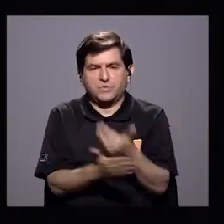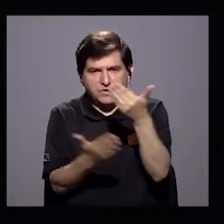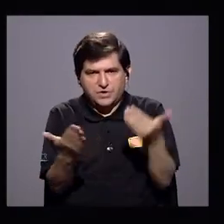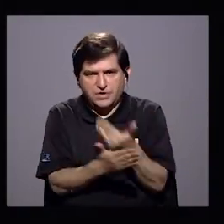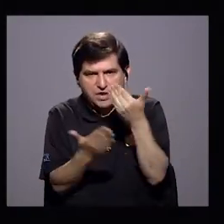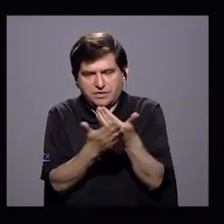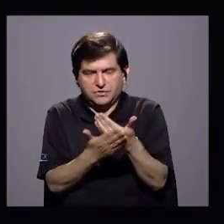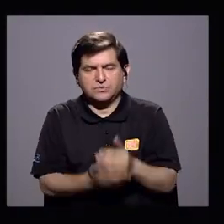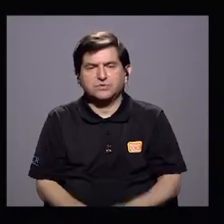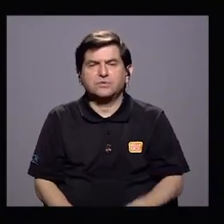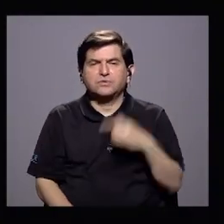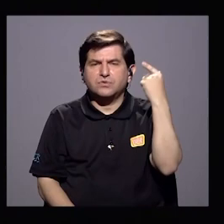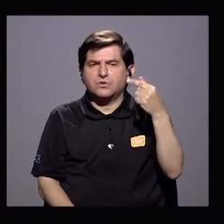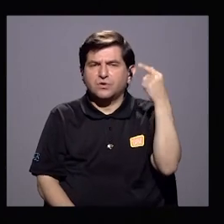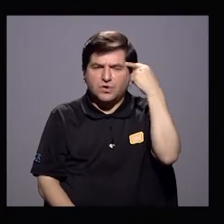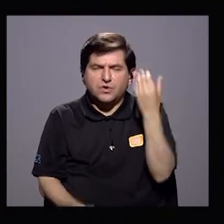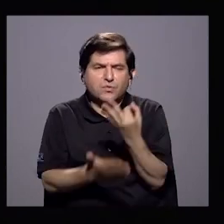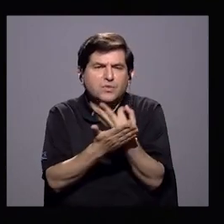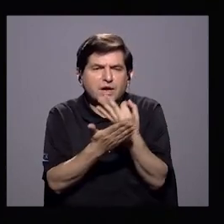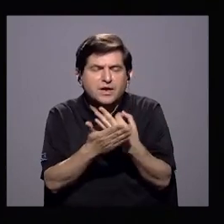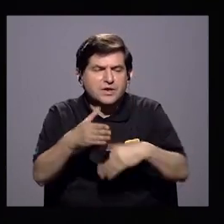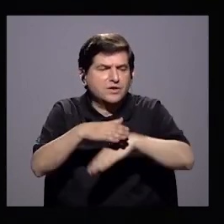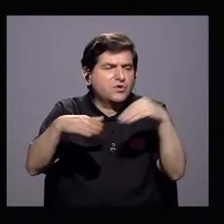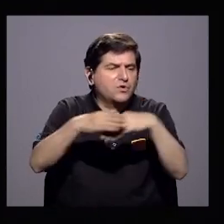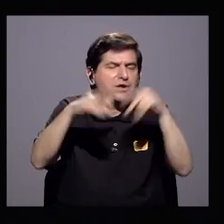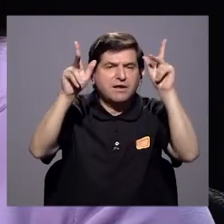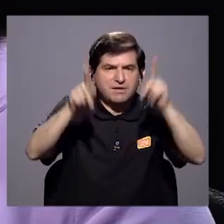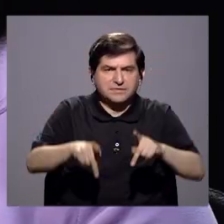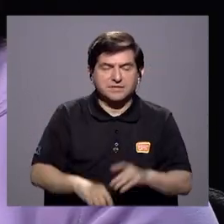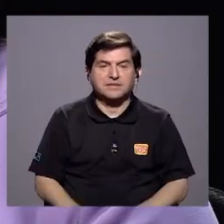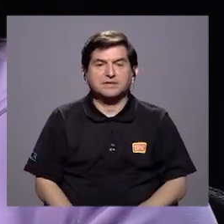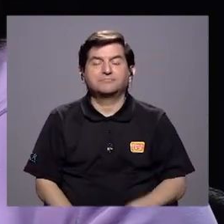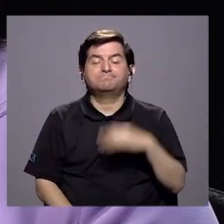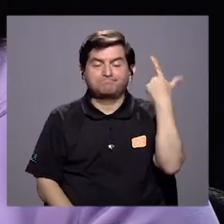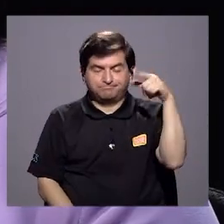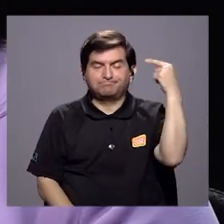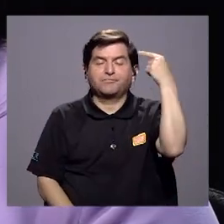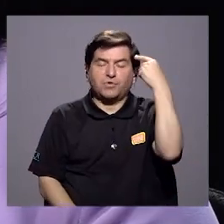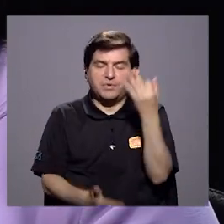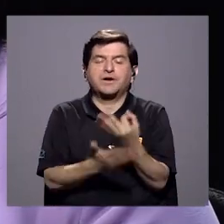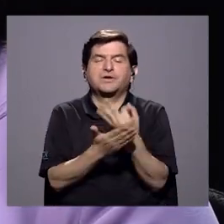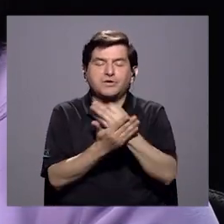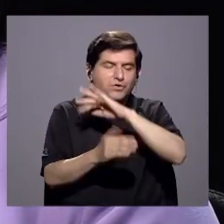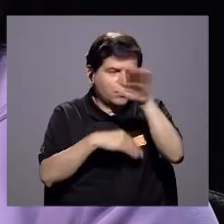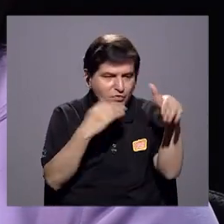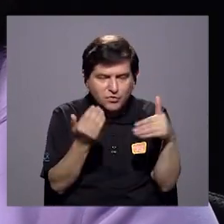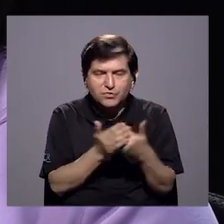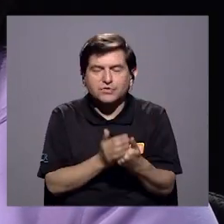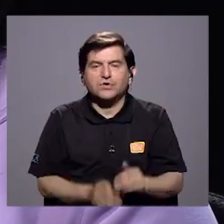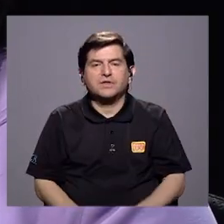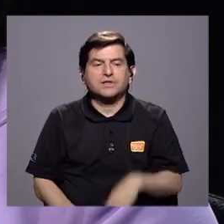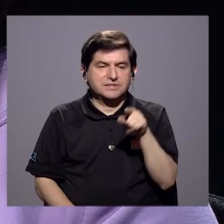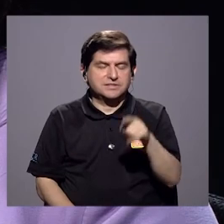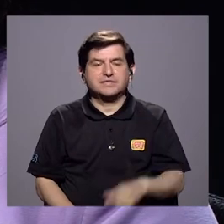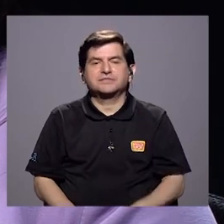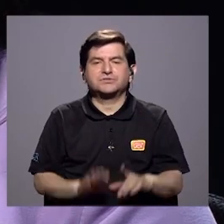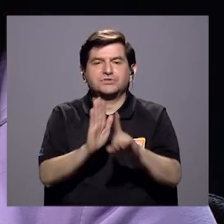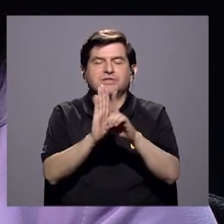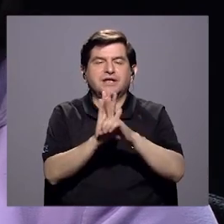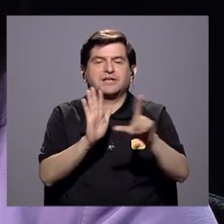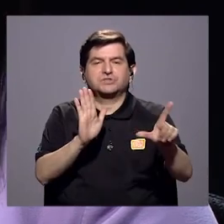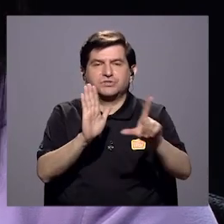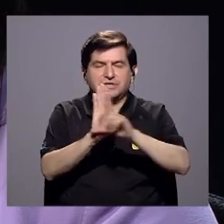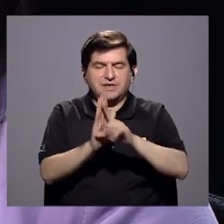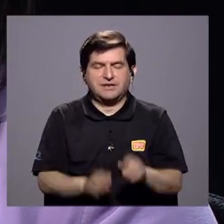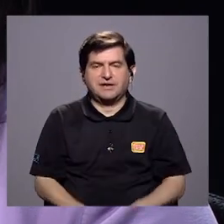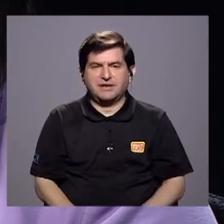y los avances. ¿Le tocó al Estado financiar un poco la salida de todas estas personas, obviamente? Le tocó al Estado financiar todo lo que fueron prestaciones y derechos de ley. Habdeba